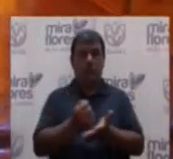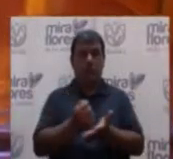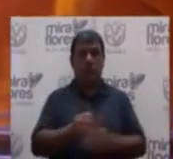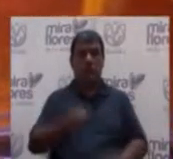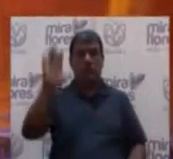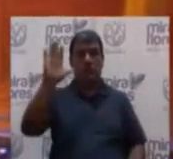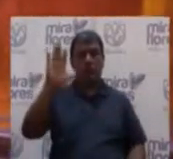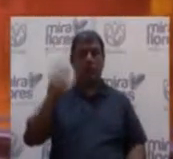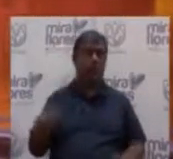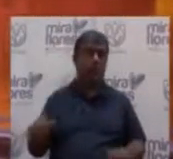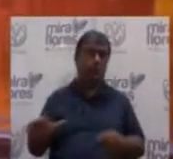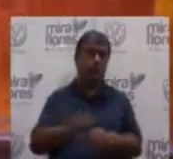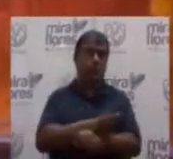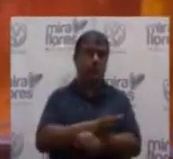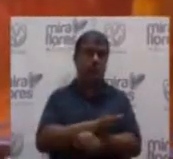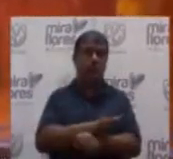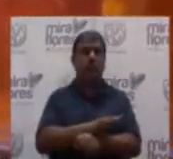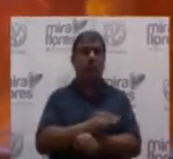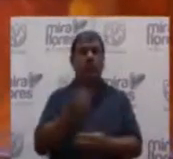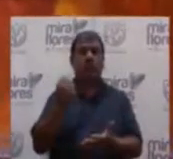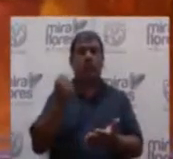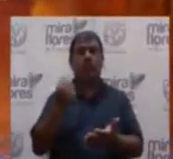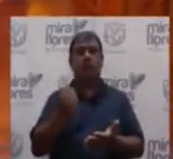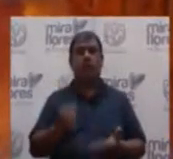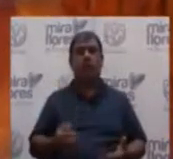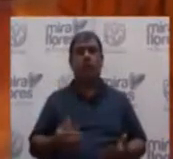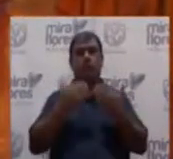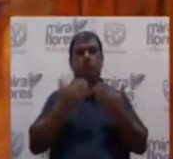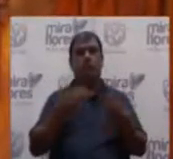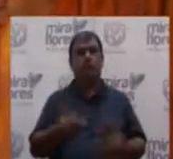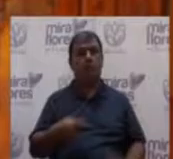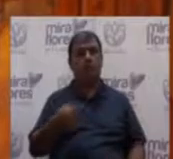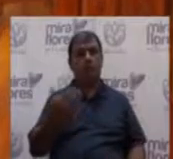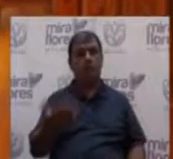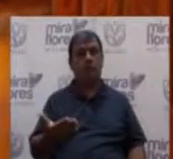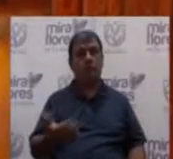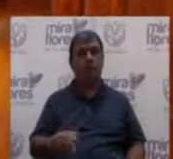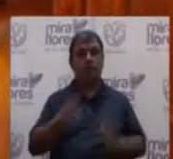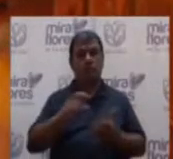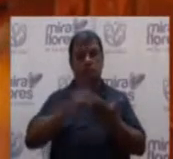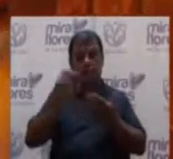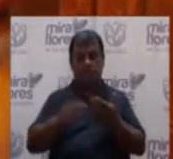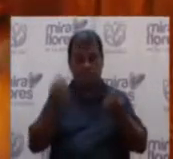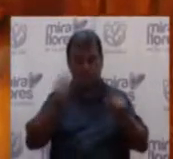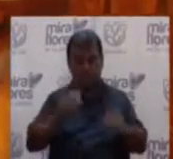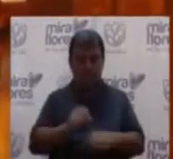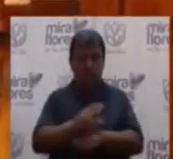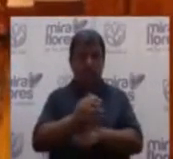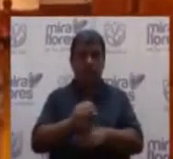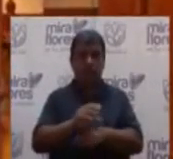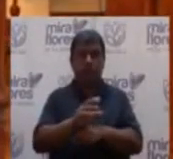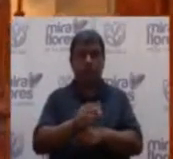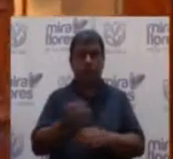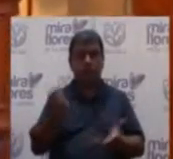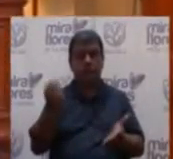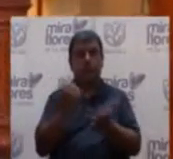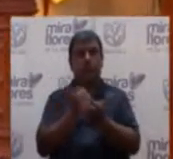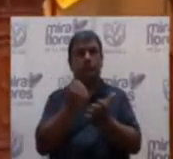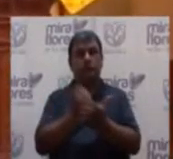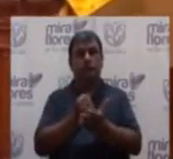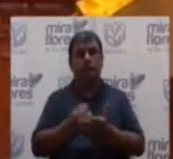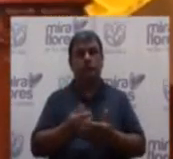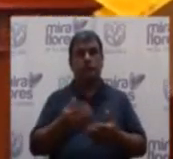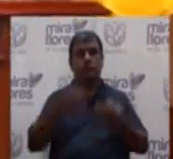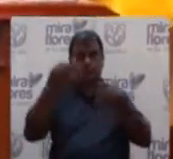ha sido aprobado por unanimidad. Muchas gracias. Siguiente punto, por favor. Proyecto de acuerdo de consejo que aprueba la cuenta general del